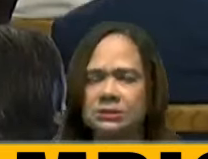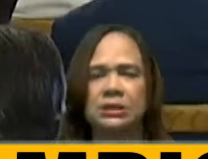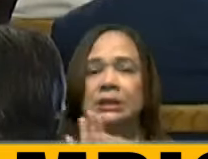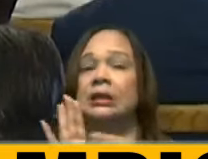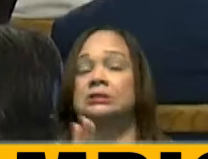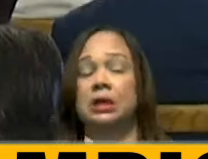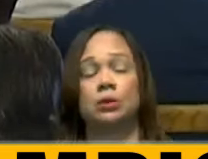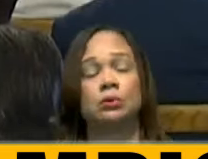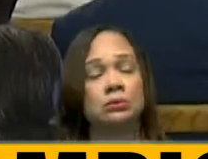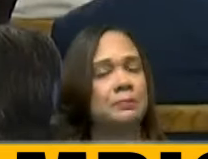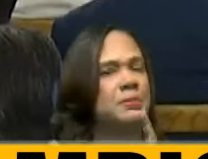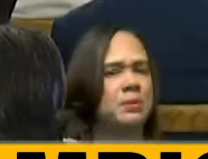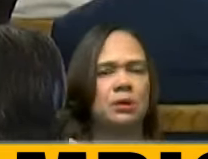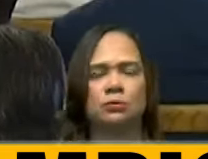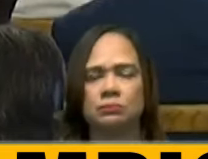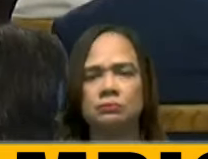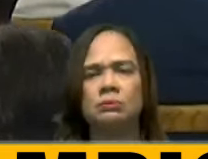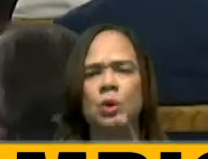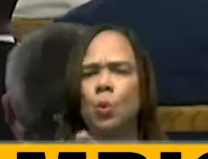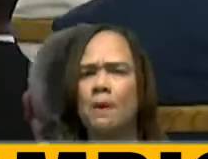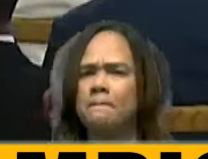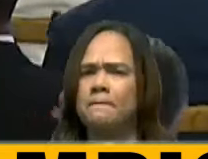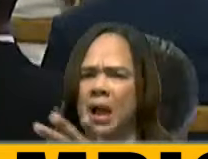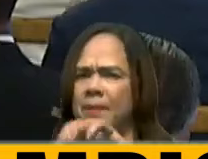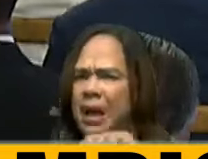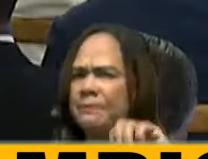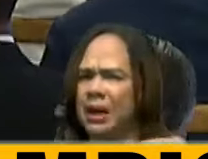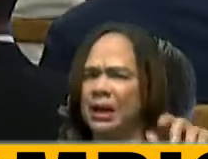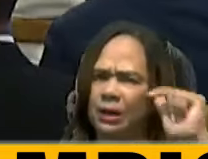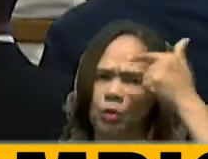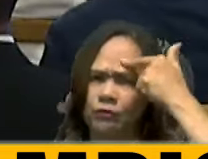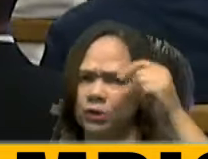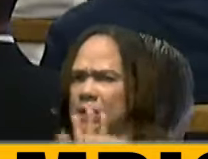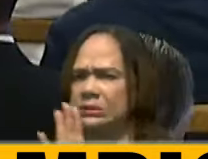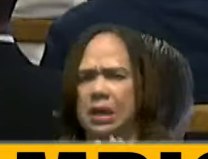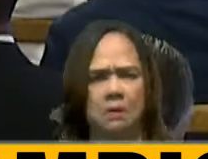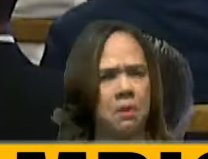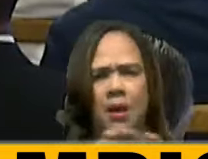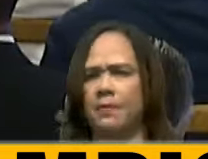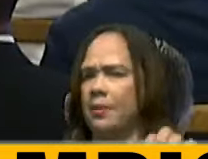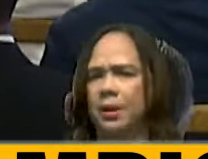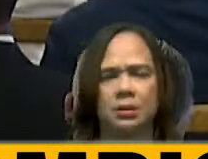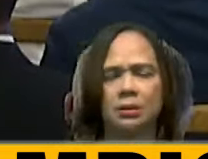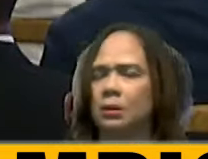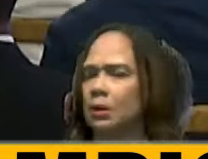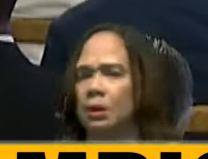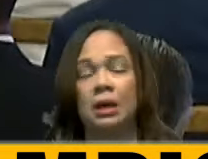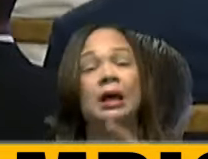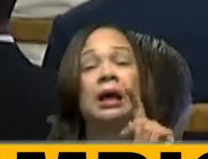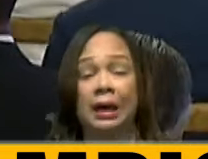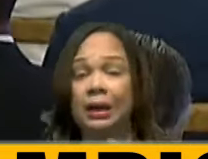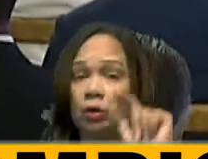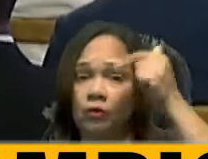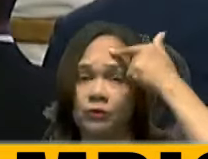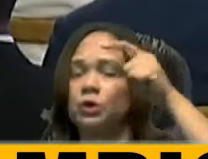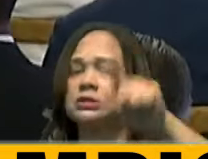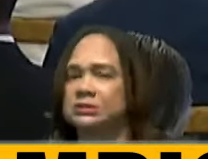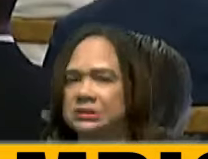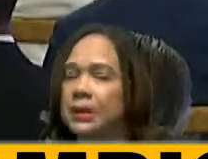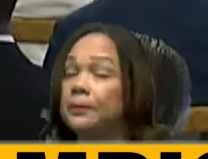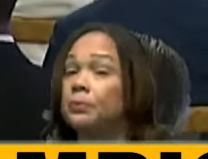eh eh Obviamente el el estado el gobierno necesita promocionar sus